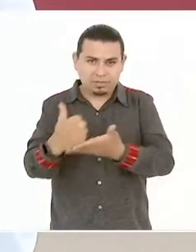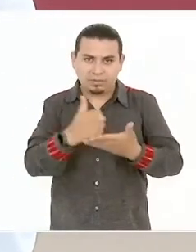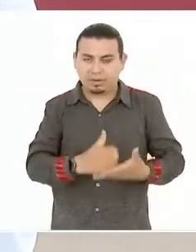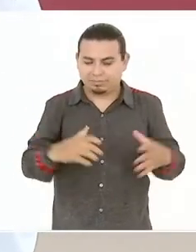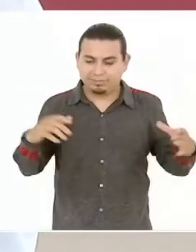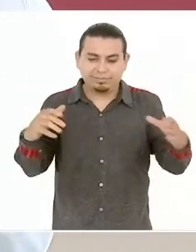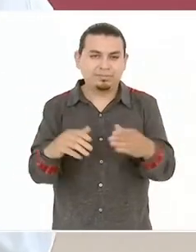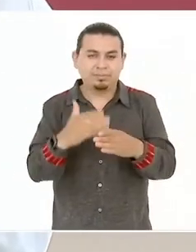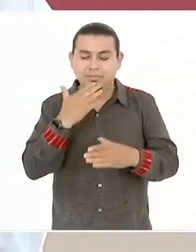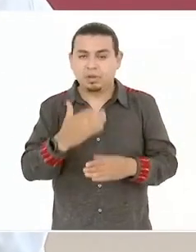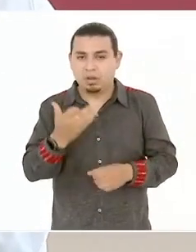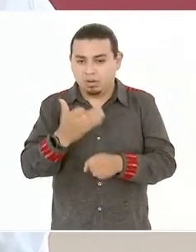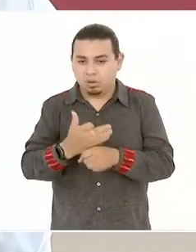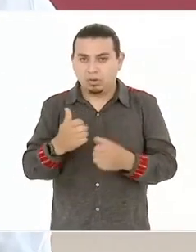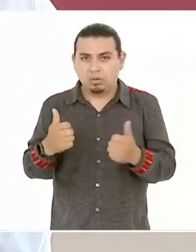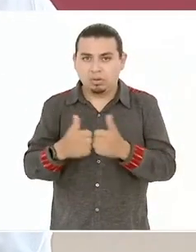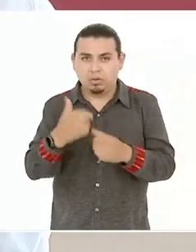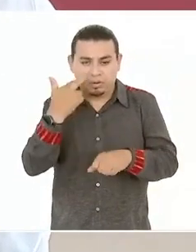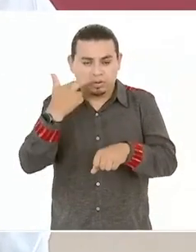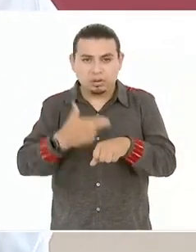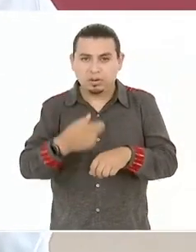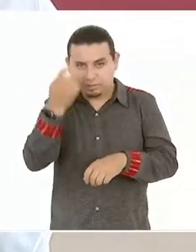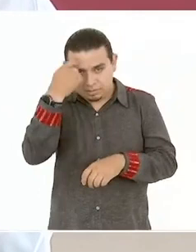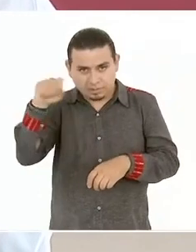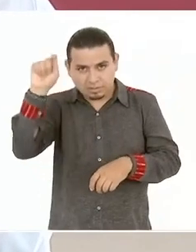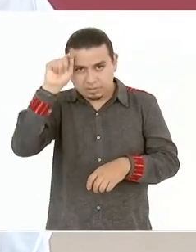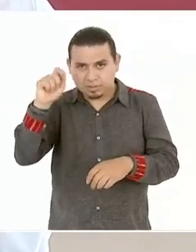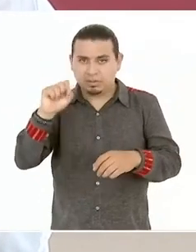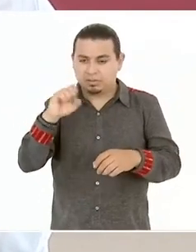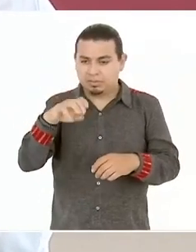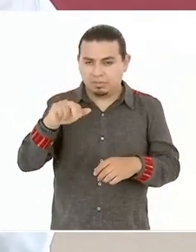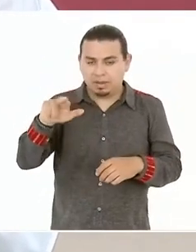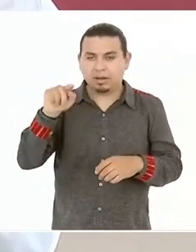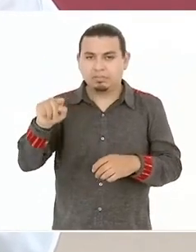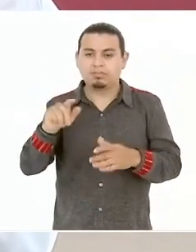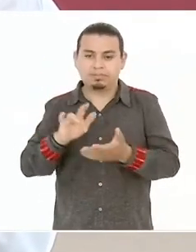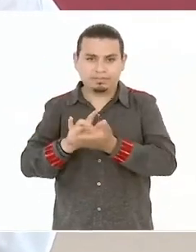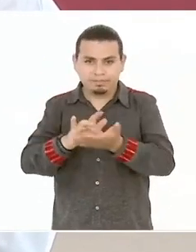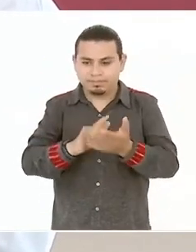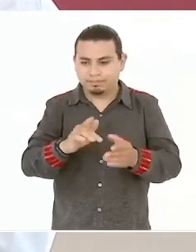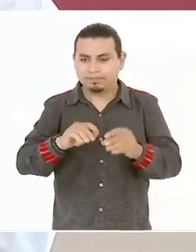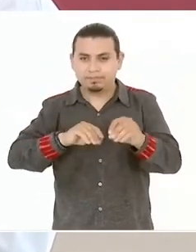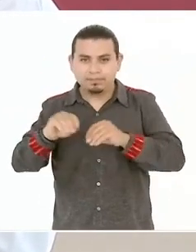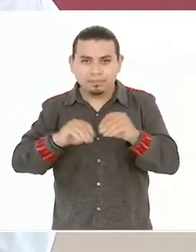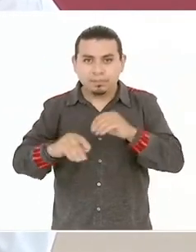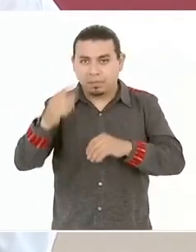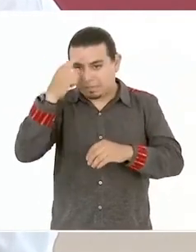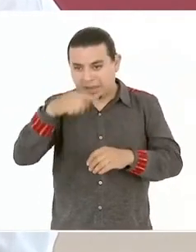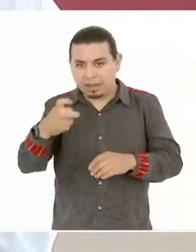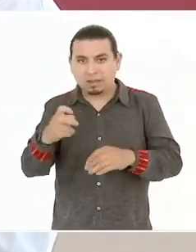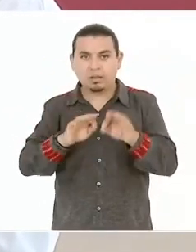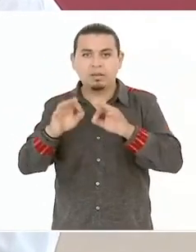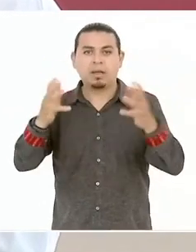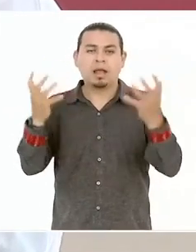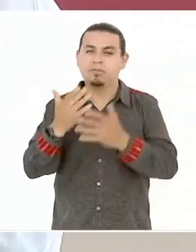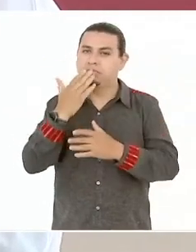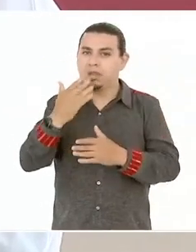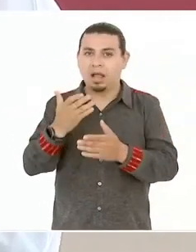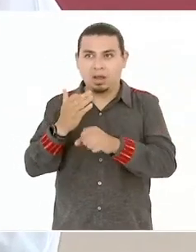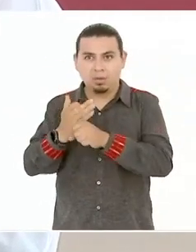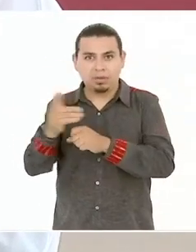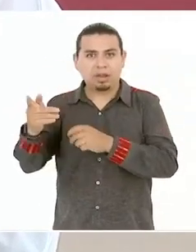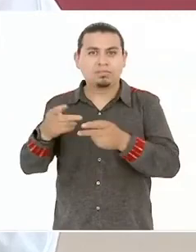trabajamos coordinados con la Secretaría de Marina en el desarrollo de las obras del Istmo, para que sean una realidad en la actual